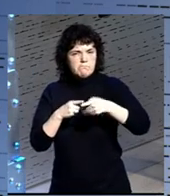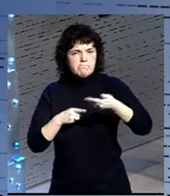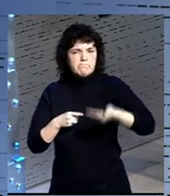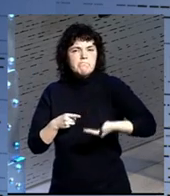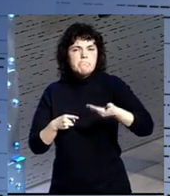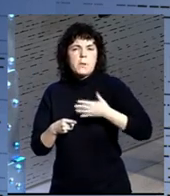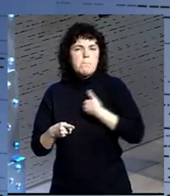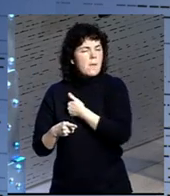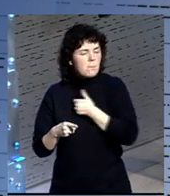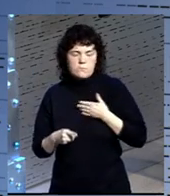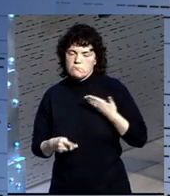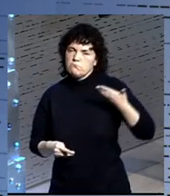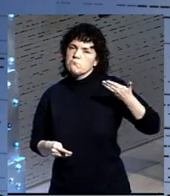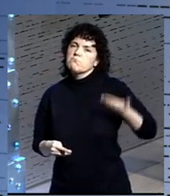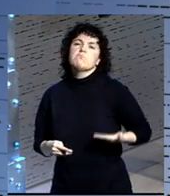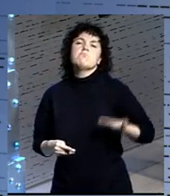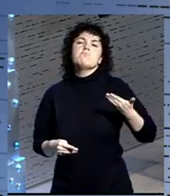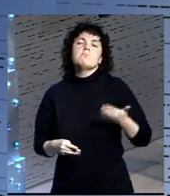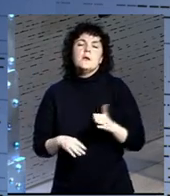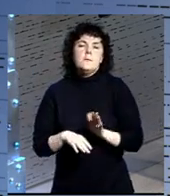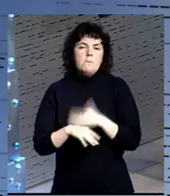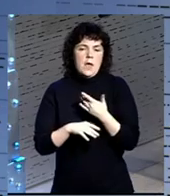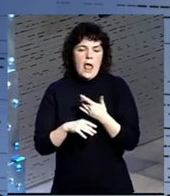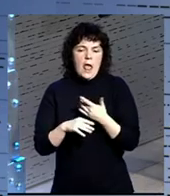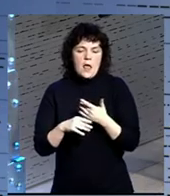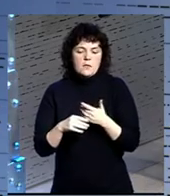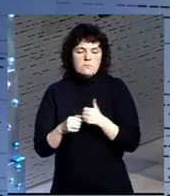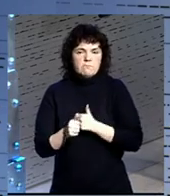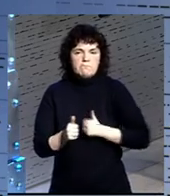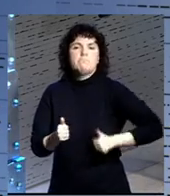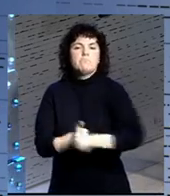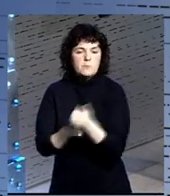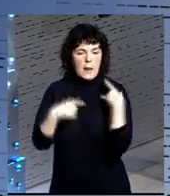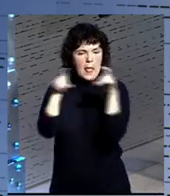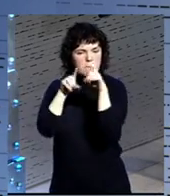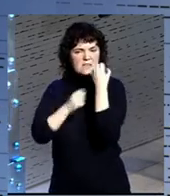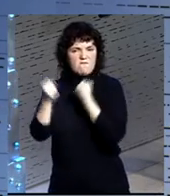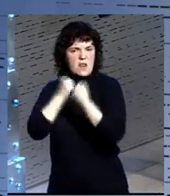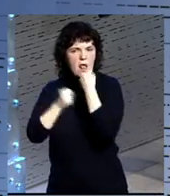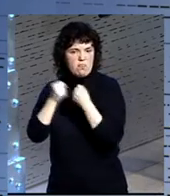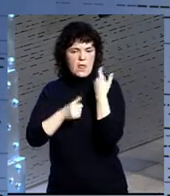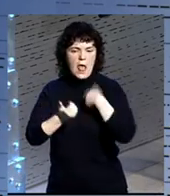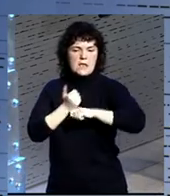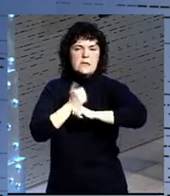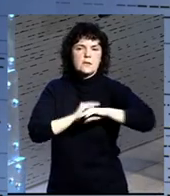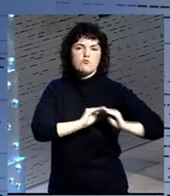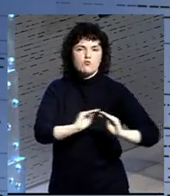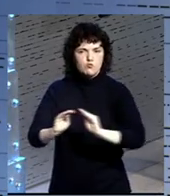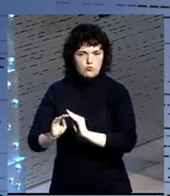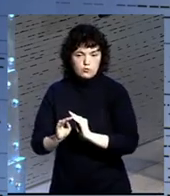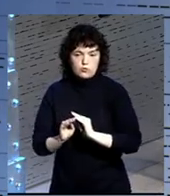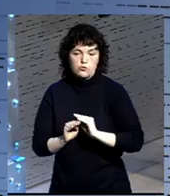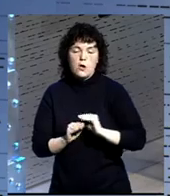juegan un papel esencial en la anticipación estratégica de cualquier empresa financiera, ya antes